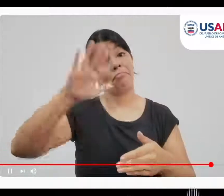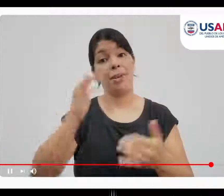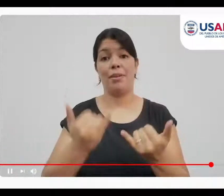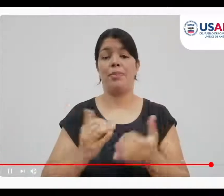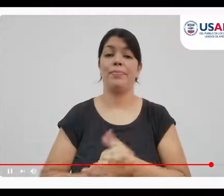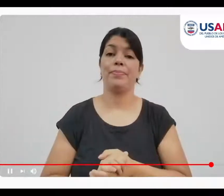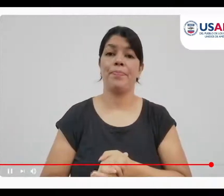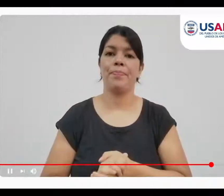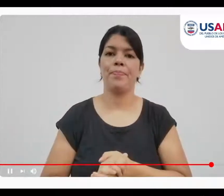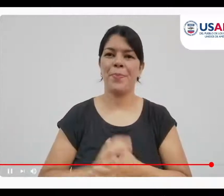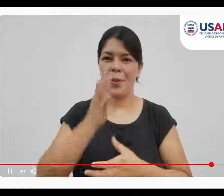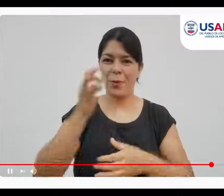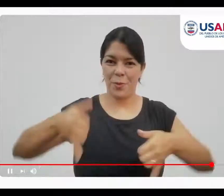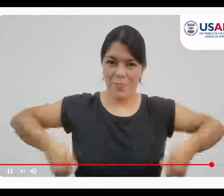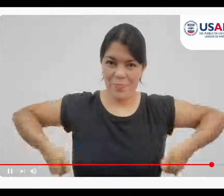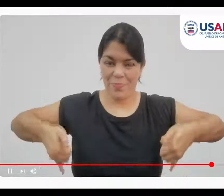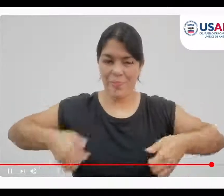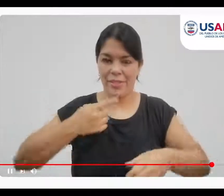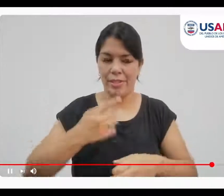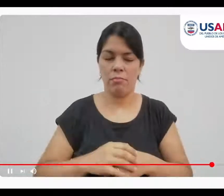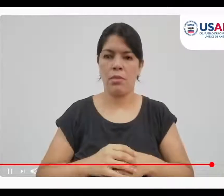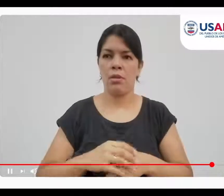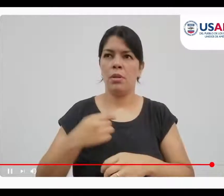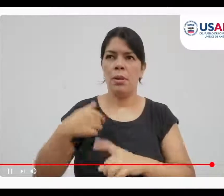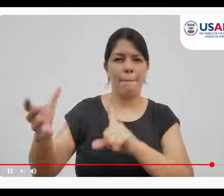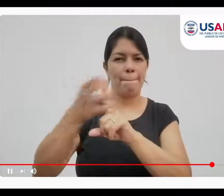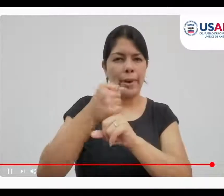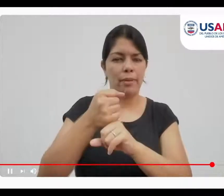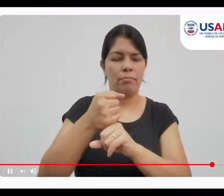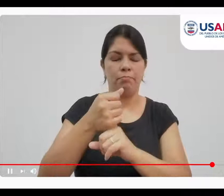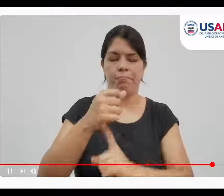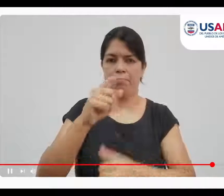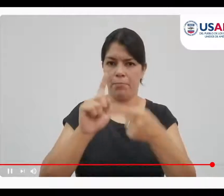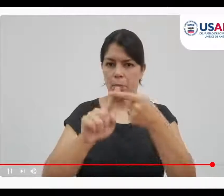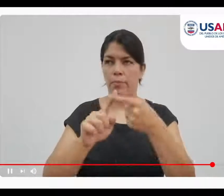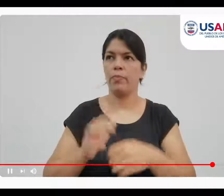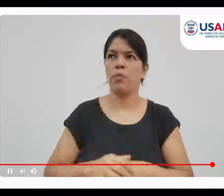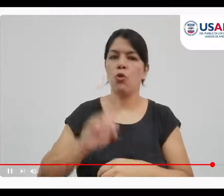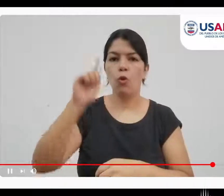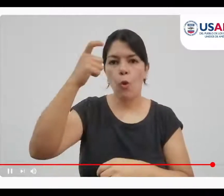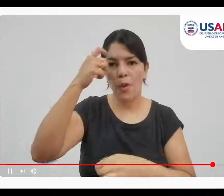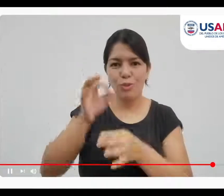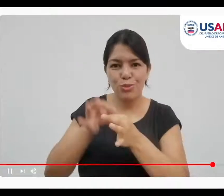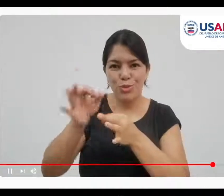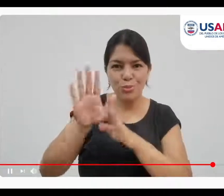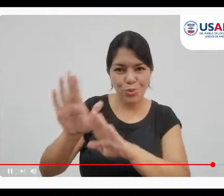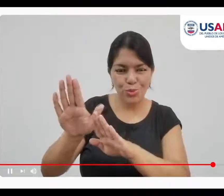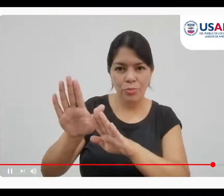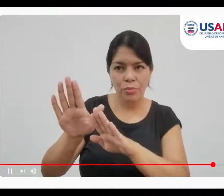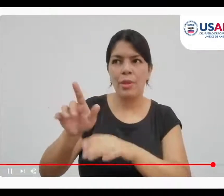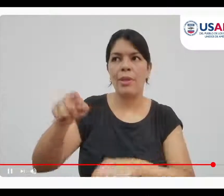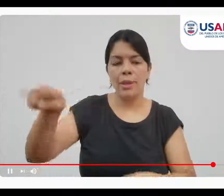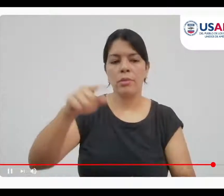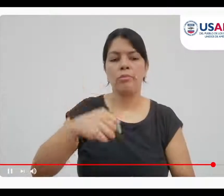creo que los primeros espacios que hemos logrado es que los gobiernos municipales entiendan que así sea por temas